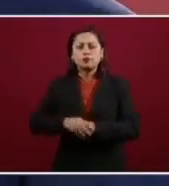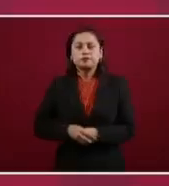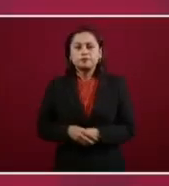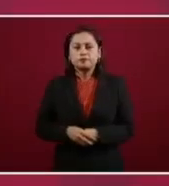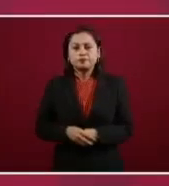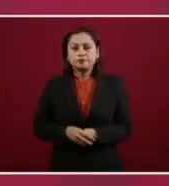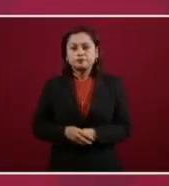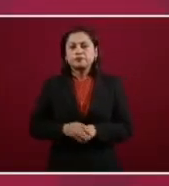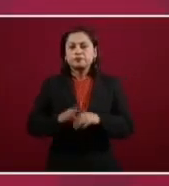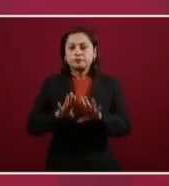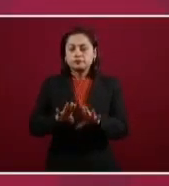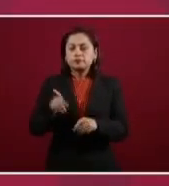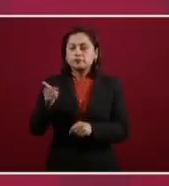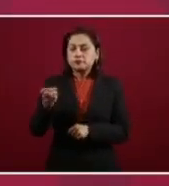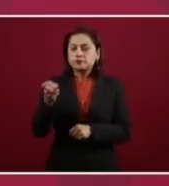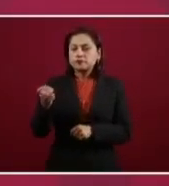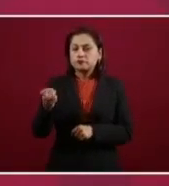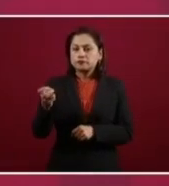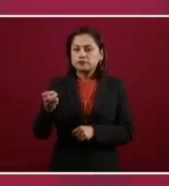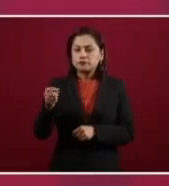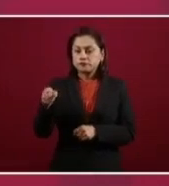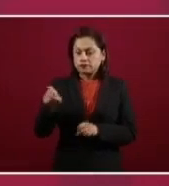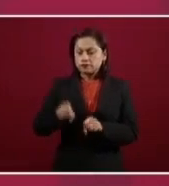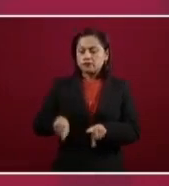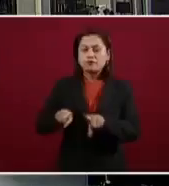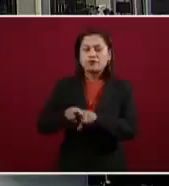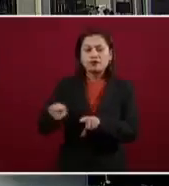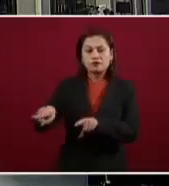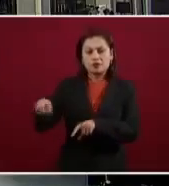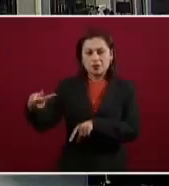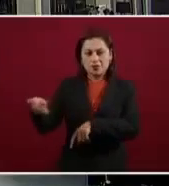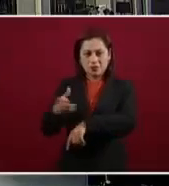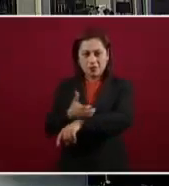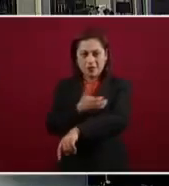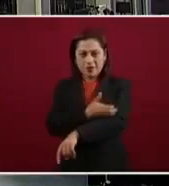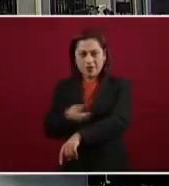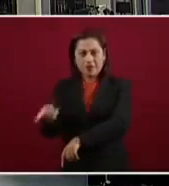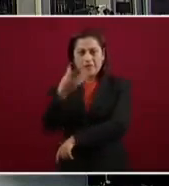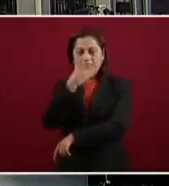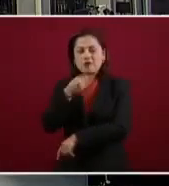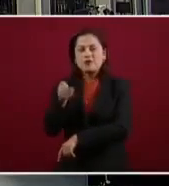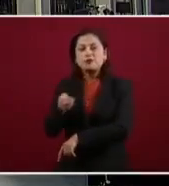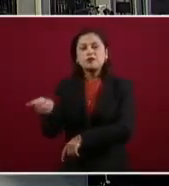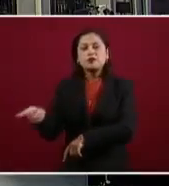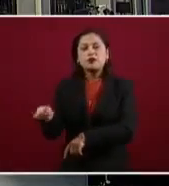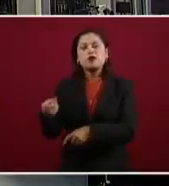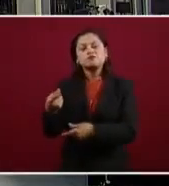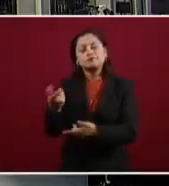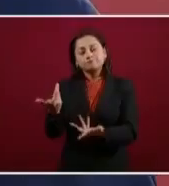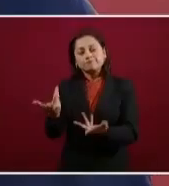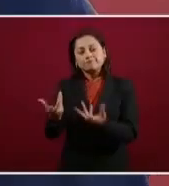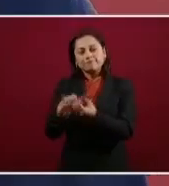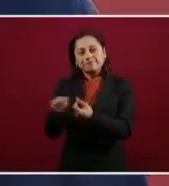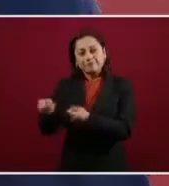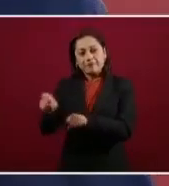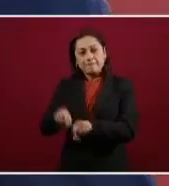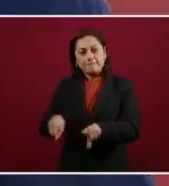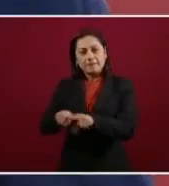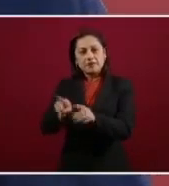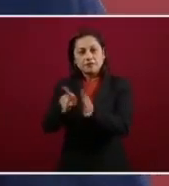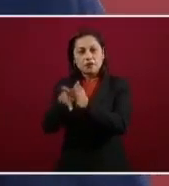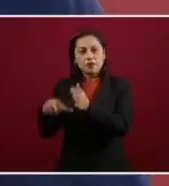exponer un compañero tu compañero de nuestro compañero de excel es